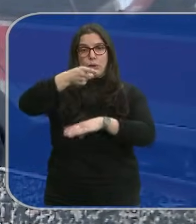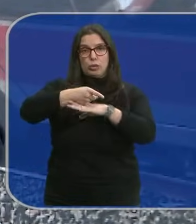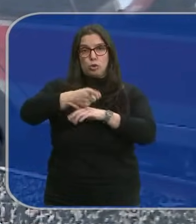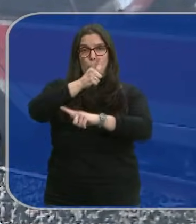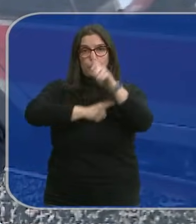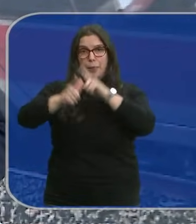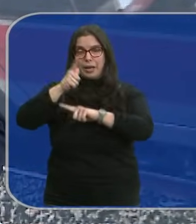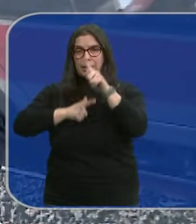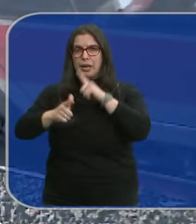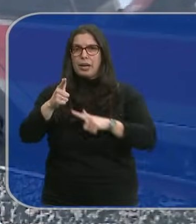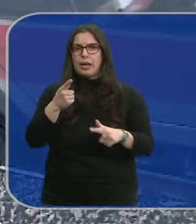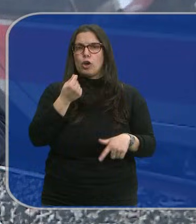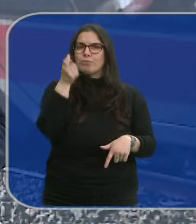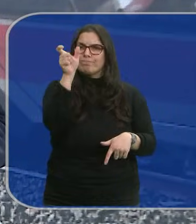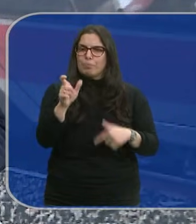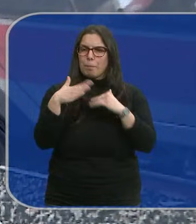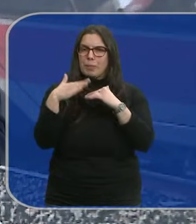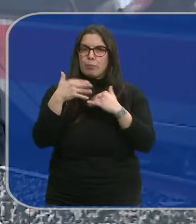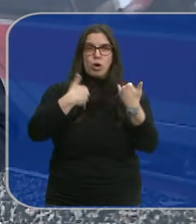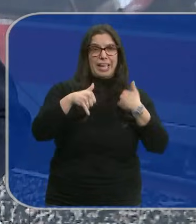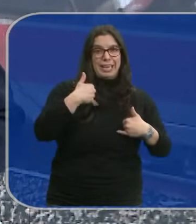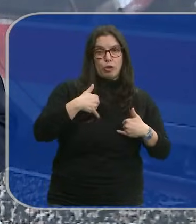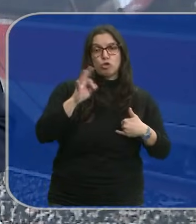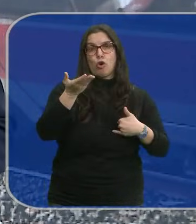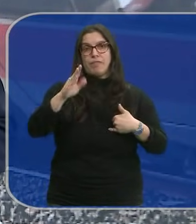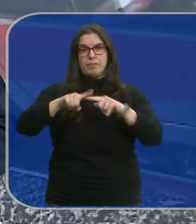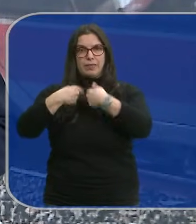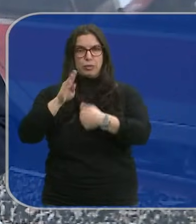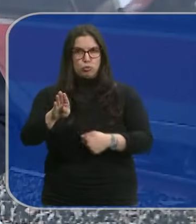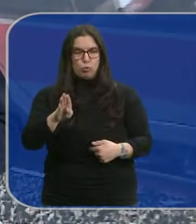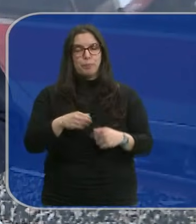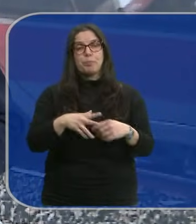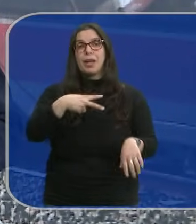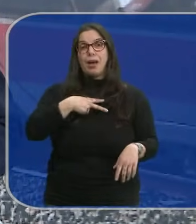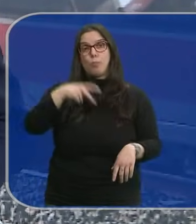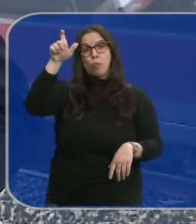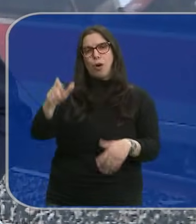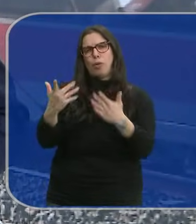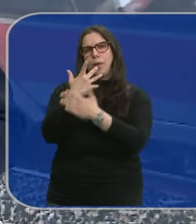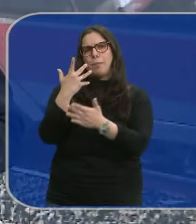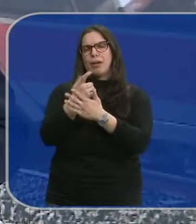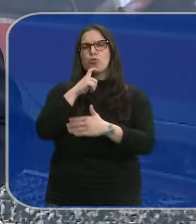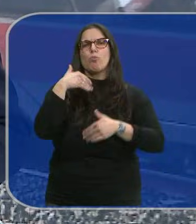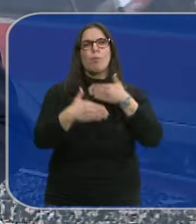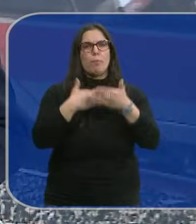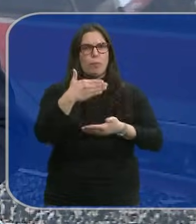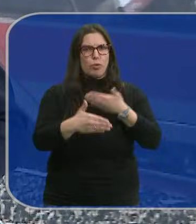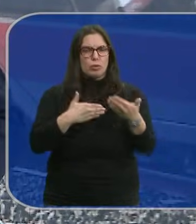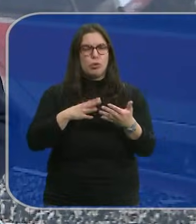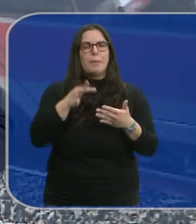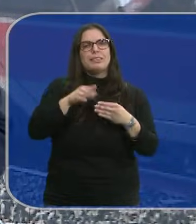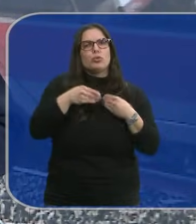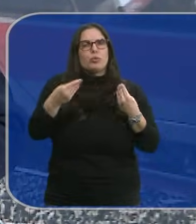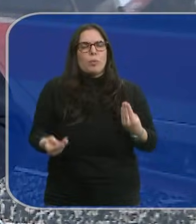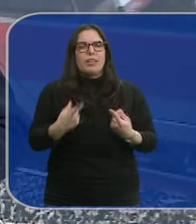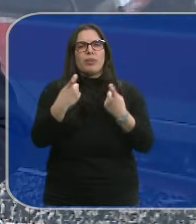viajeros garantiza una serie de cantidades tanto a heridos como a familiares de los fallecidos. Un abogado nos ha explicado en qué consiste este proceso y la